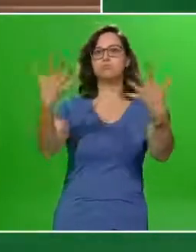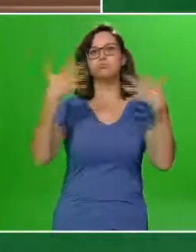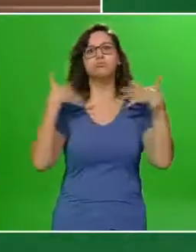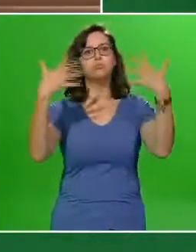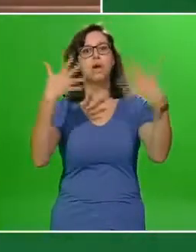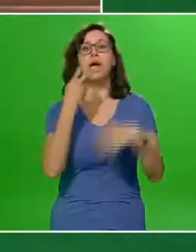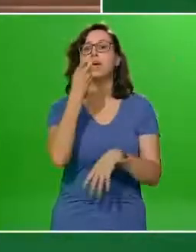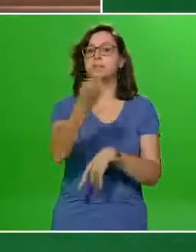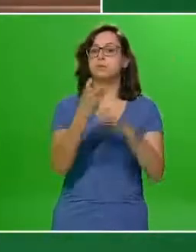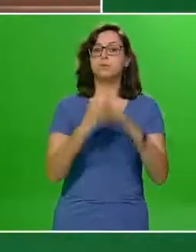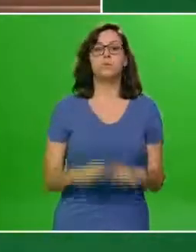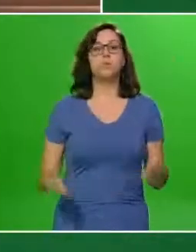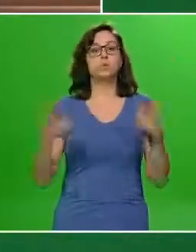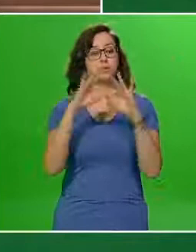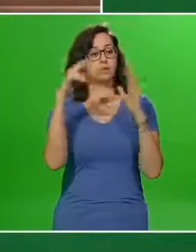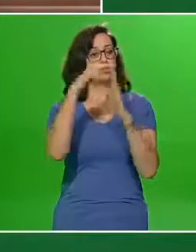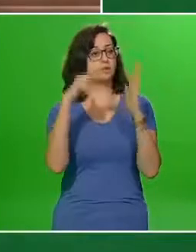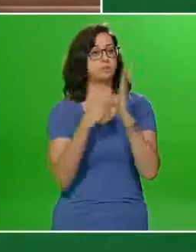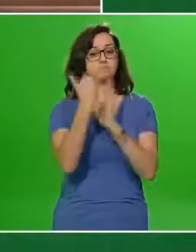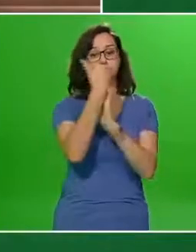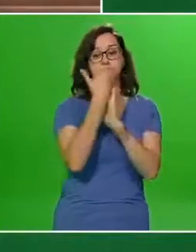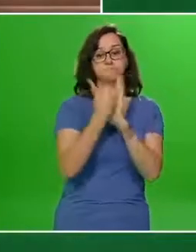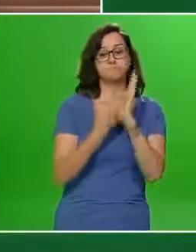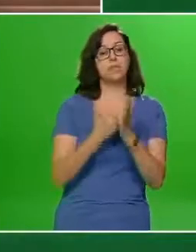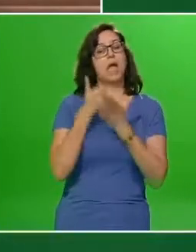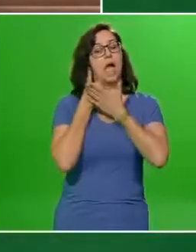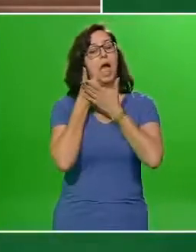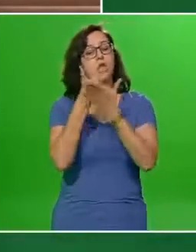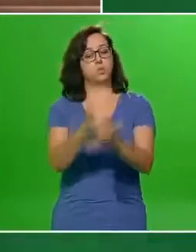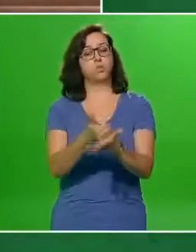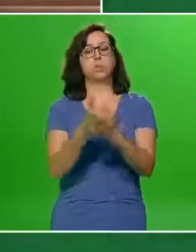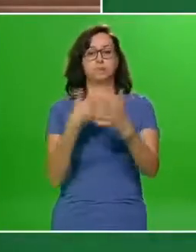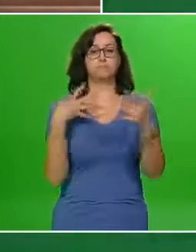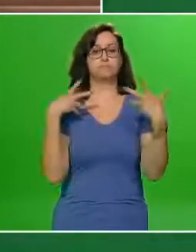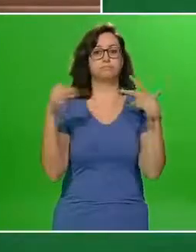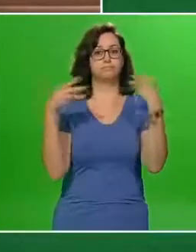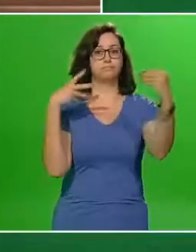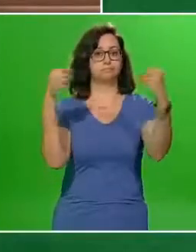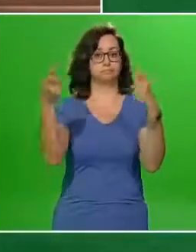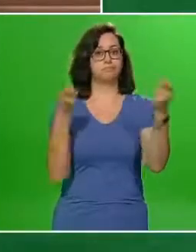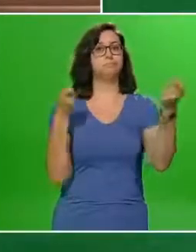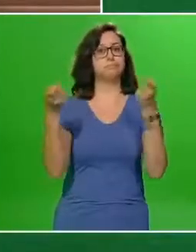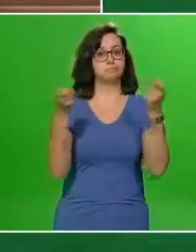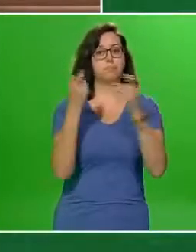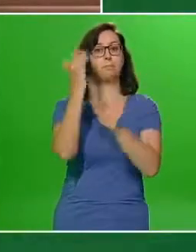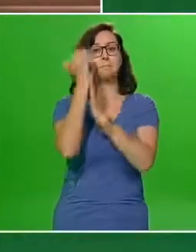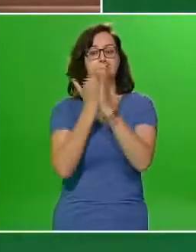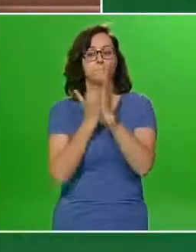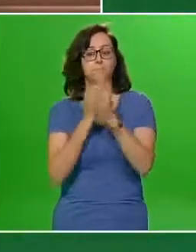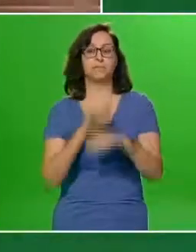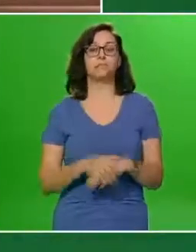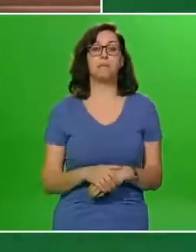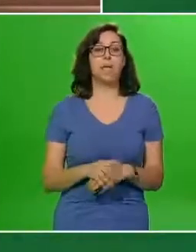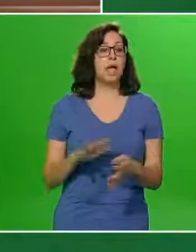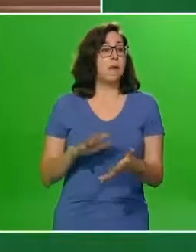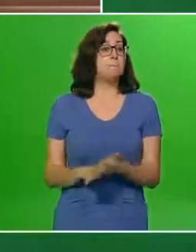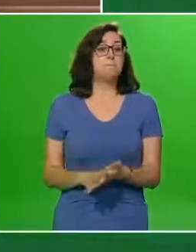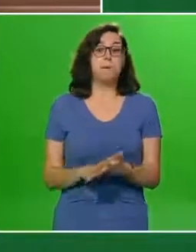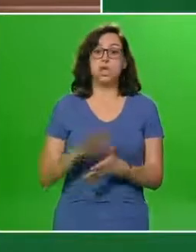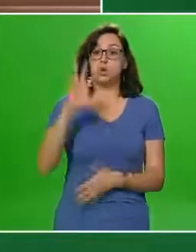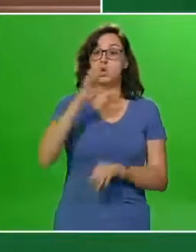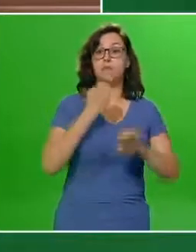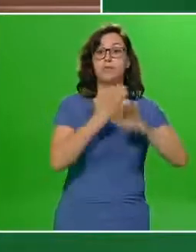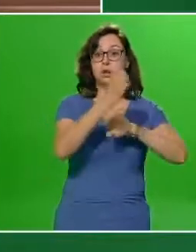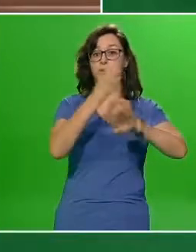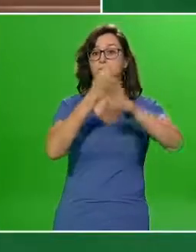medidas que tienen mayor impacto en el control de la epidemia. En gran parte de las entidades tenemos, como ya lo hemos